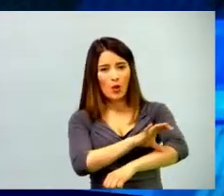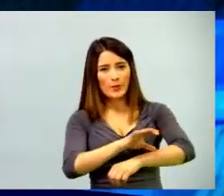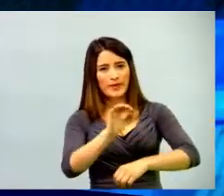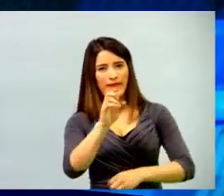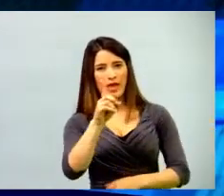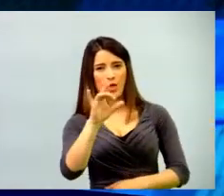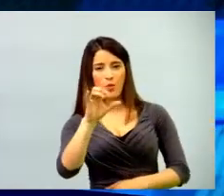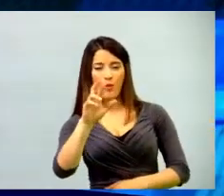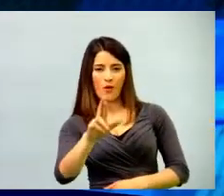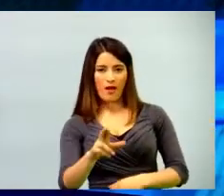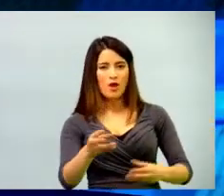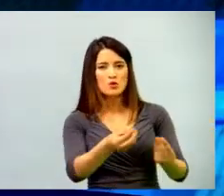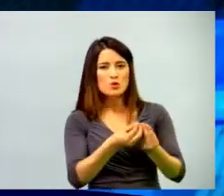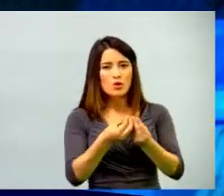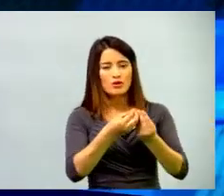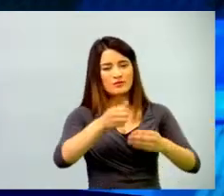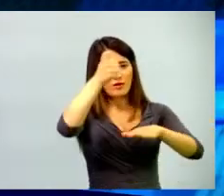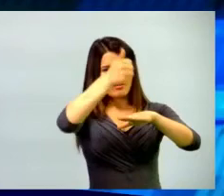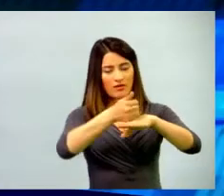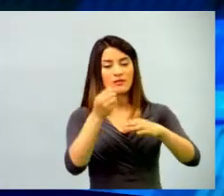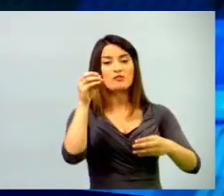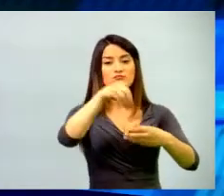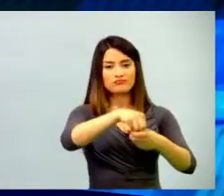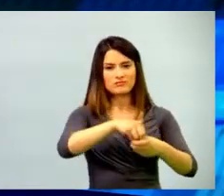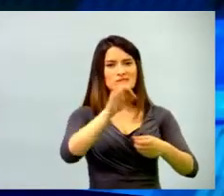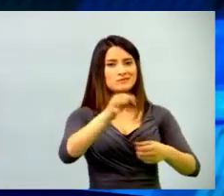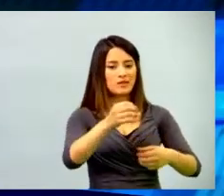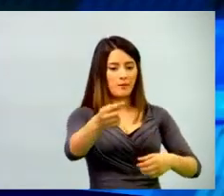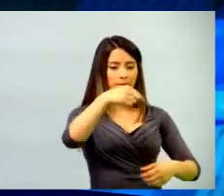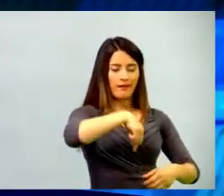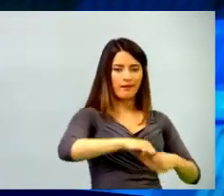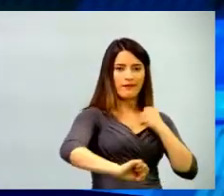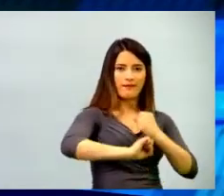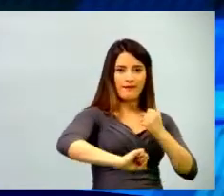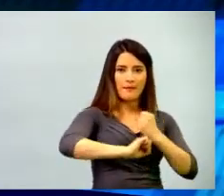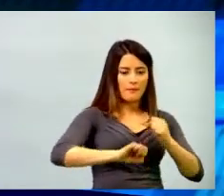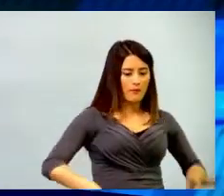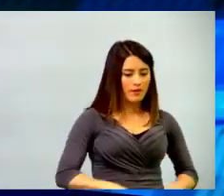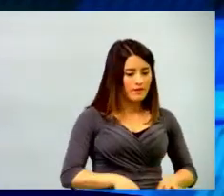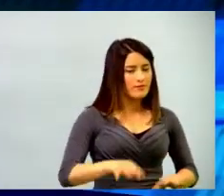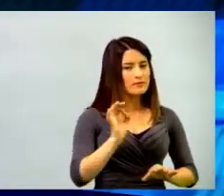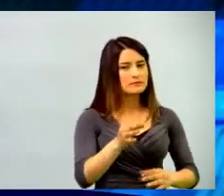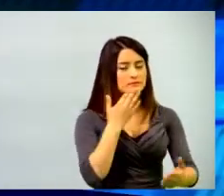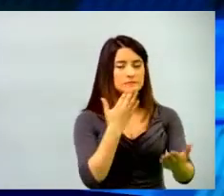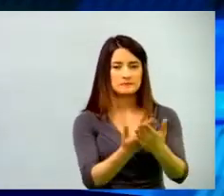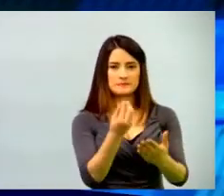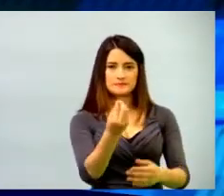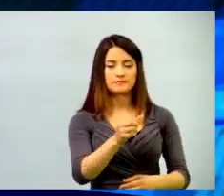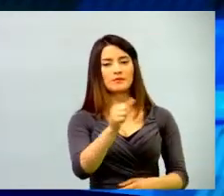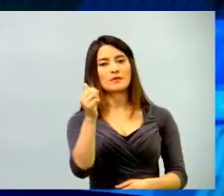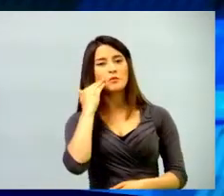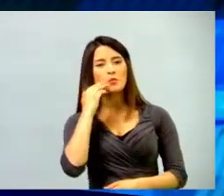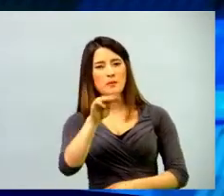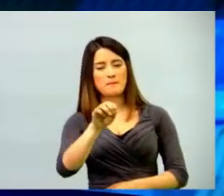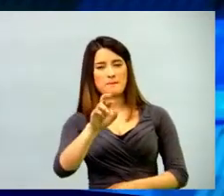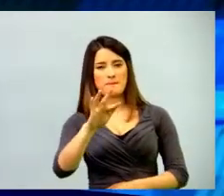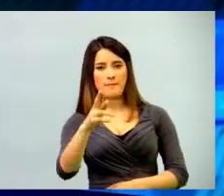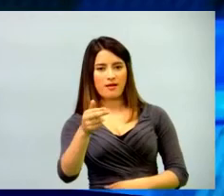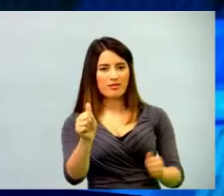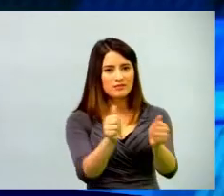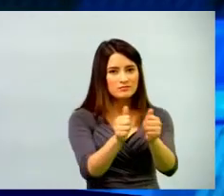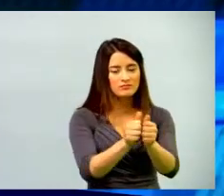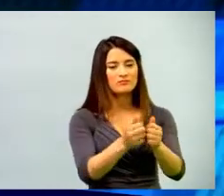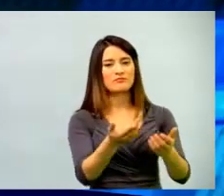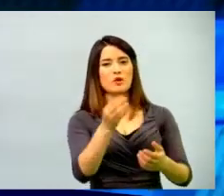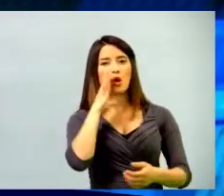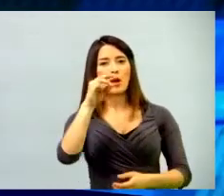del Consejo Directivo de Computadores para Educar, y que siempre ha estado también presente en todas nuestras actividades. A Marta, que trabaja con él, a Mike,